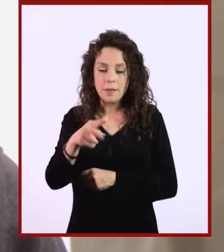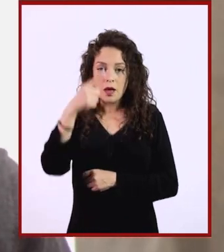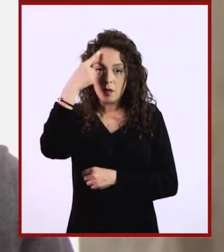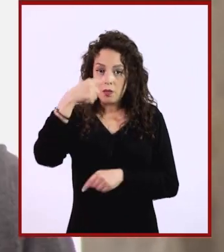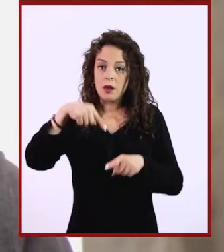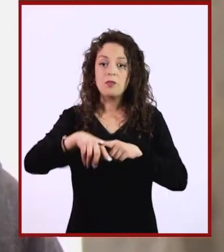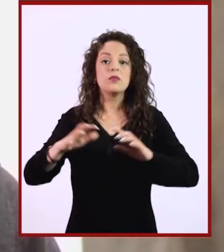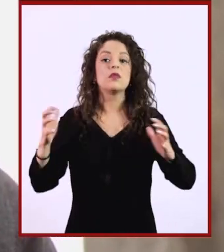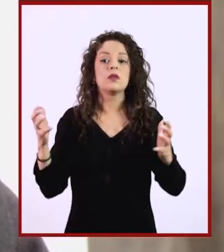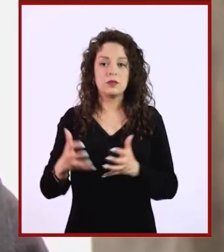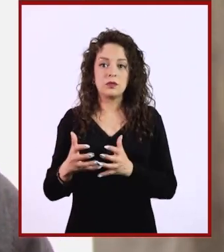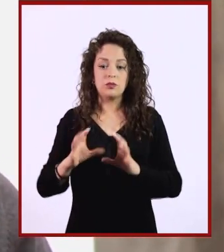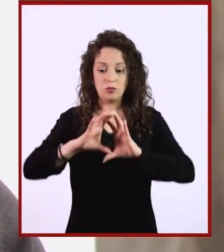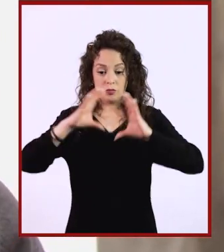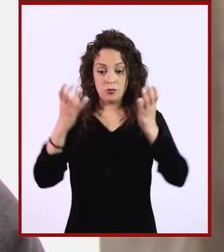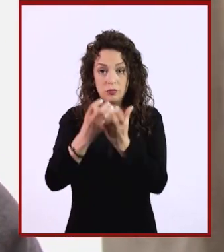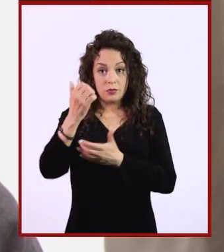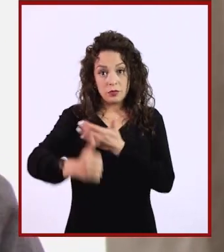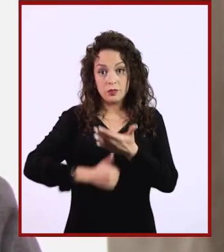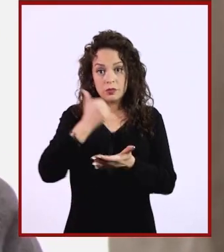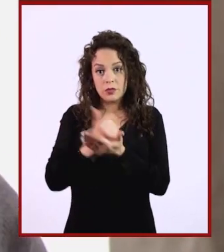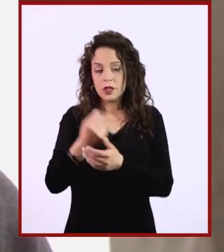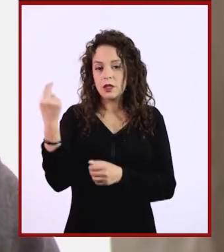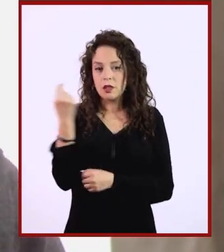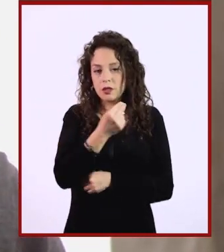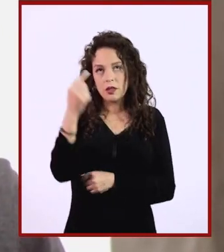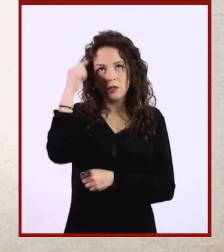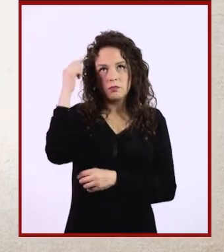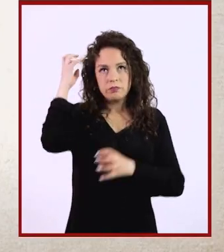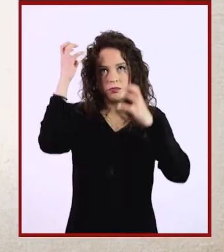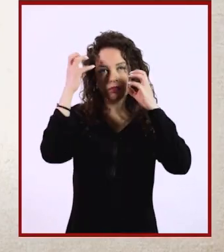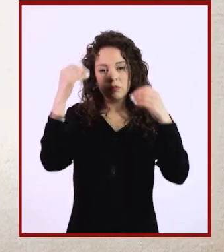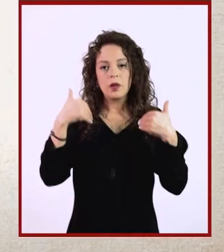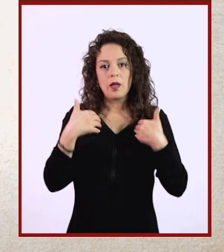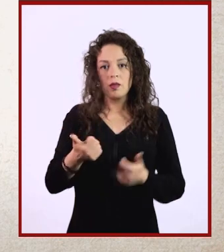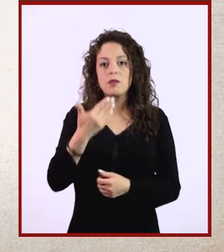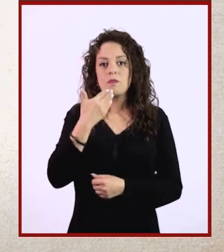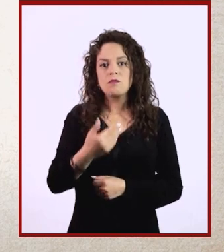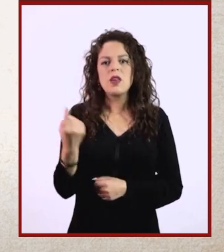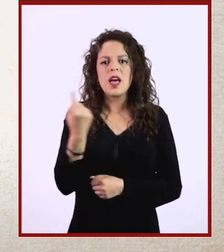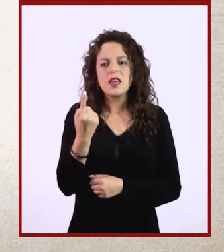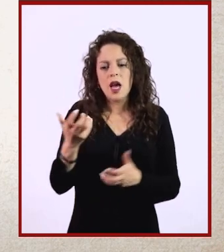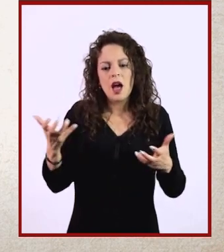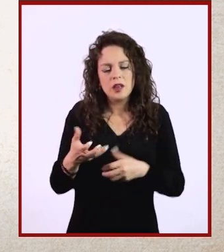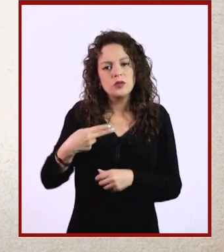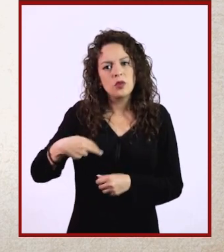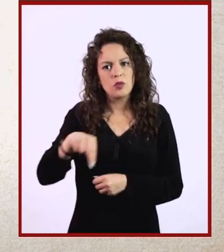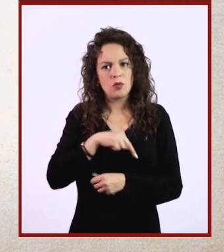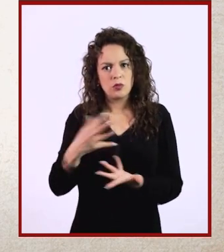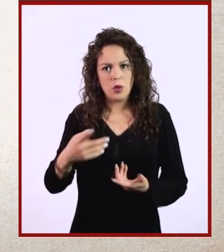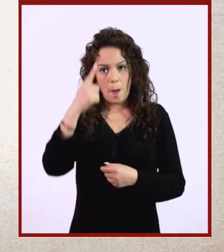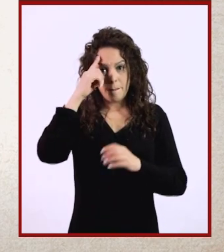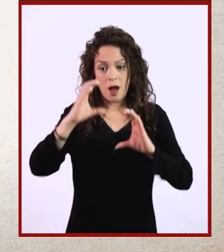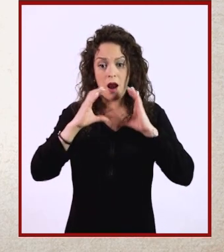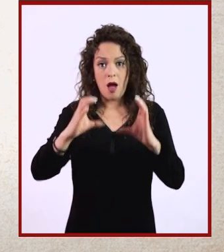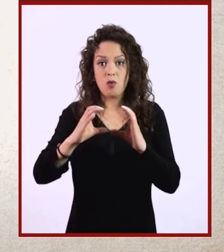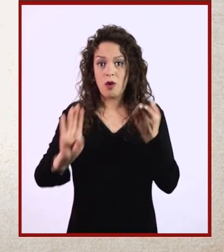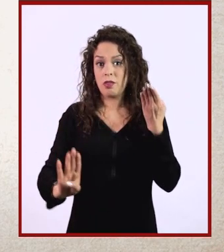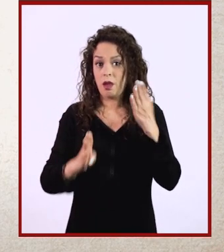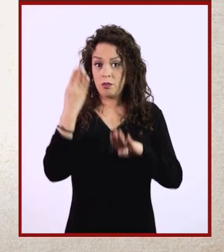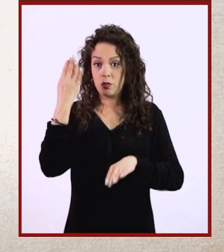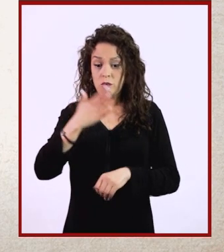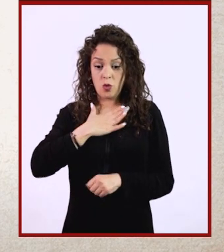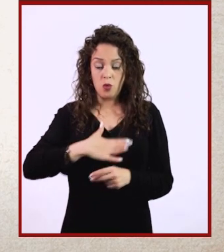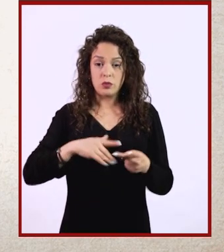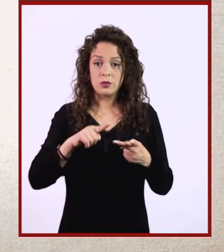ciudadanía global implica tomar conciencia de lo que como especie hemos hecho y podemos hacer por el planeta, por la